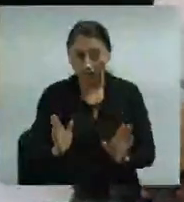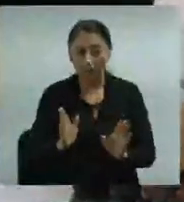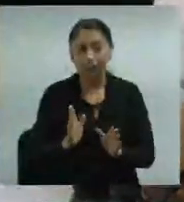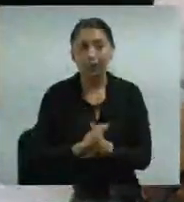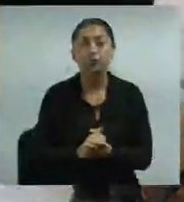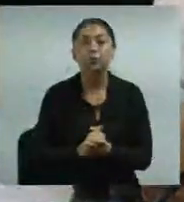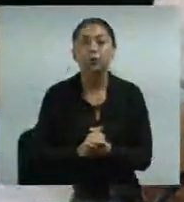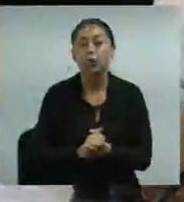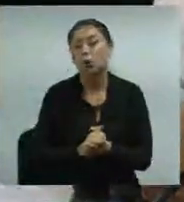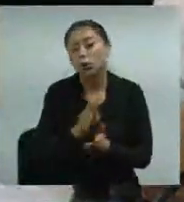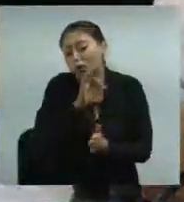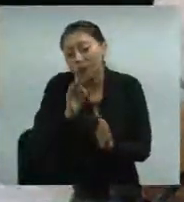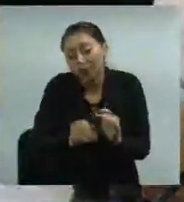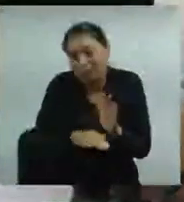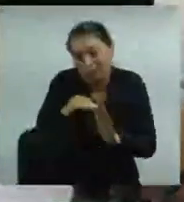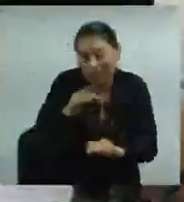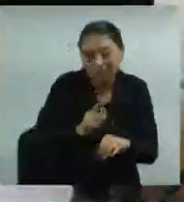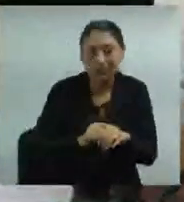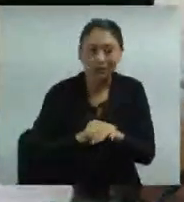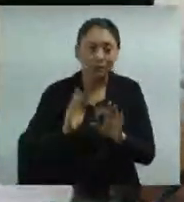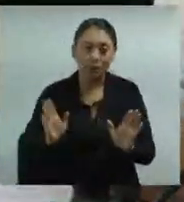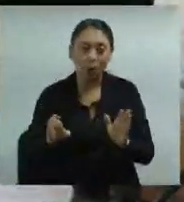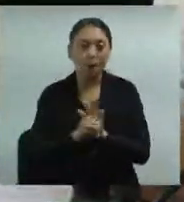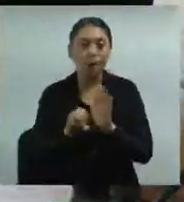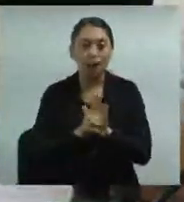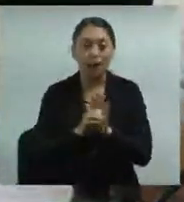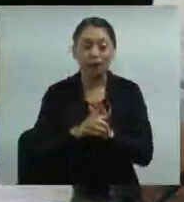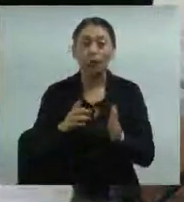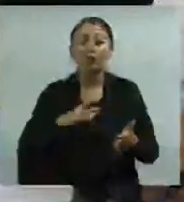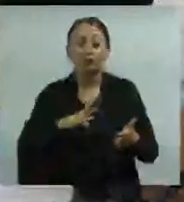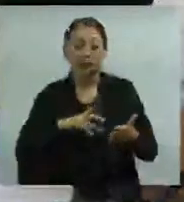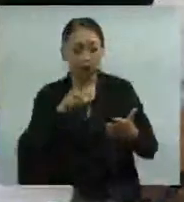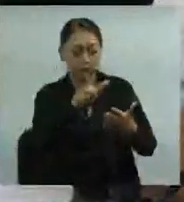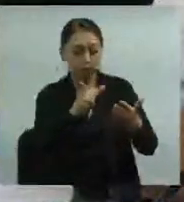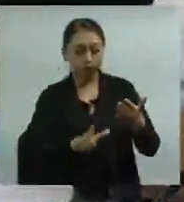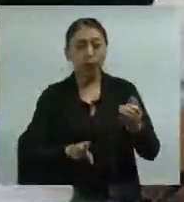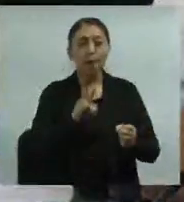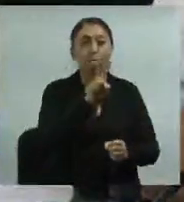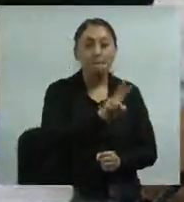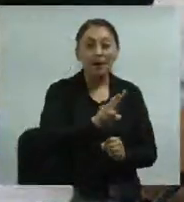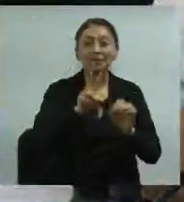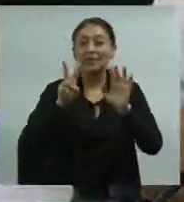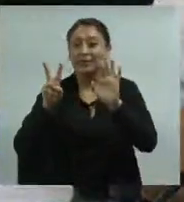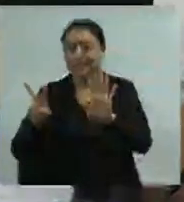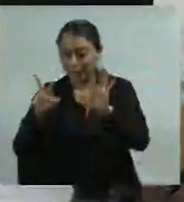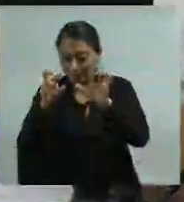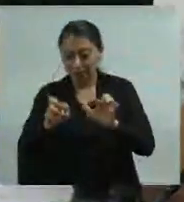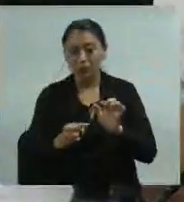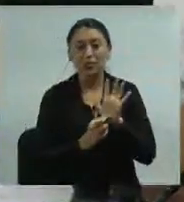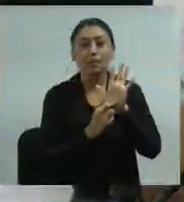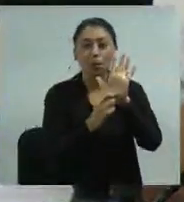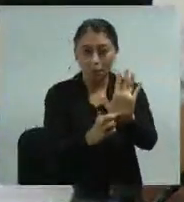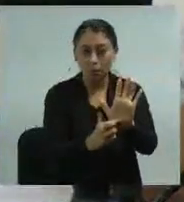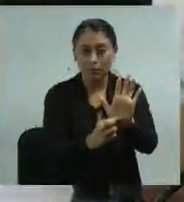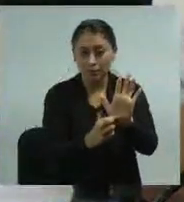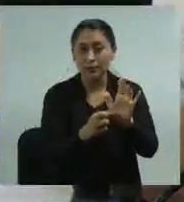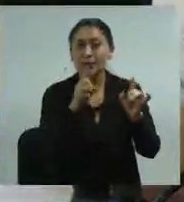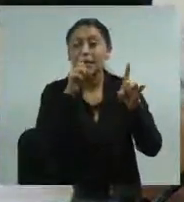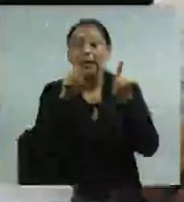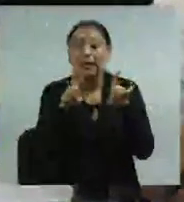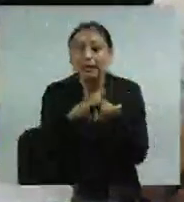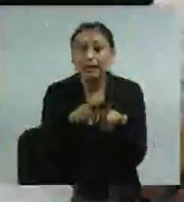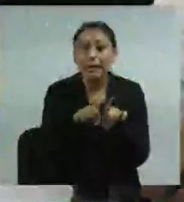ajustado finalmente, porque estamos hablando de que tienen que tener un listado de 26 magistrados de Corte Suprema de Justicia y tienen que